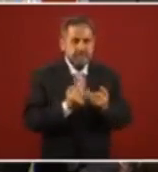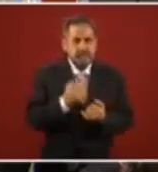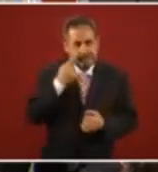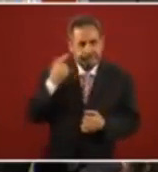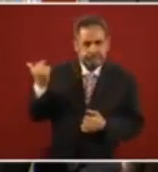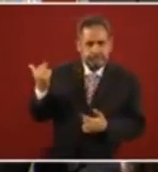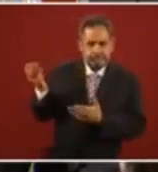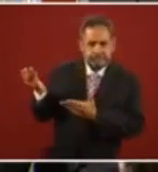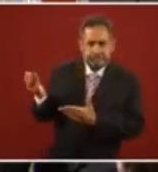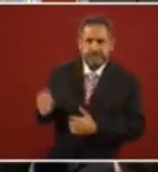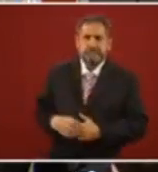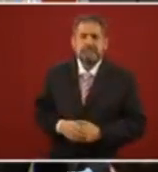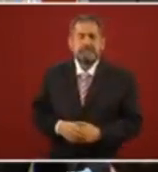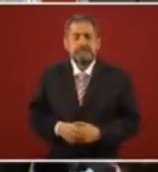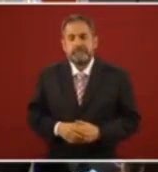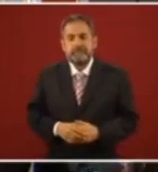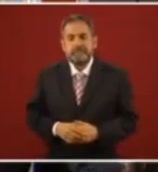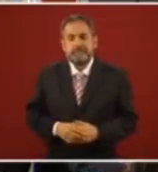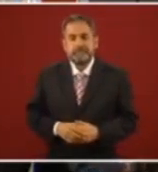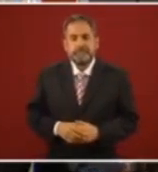vemos las fotos, la que sigue...